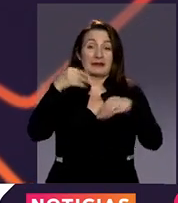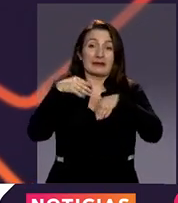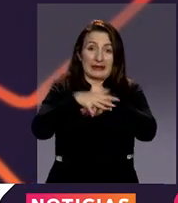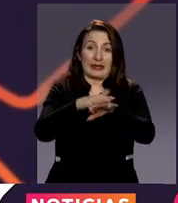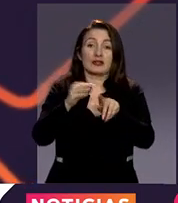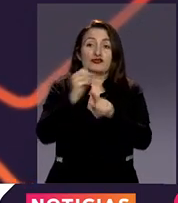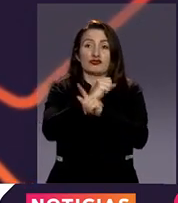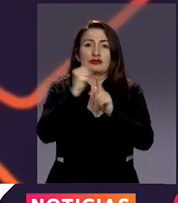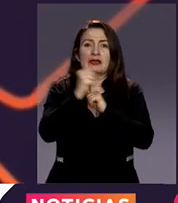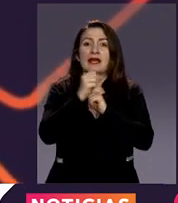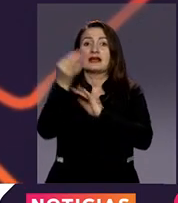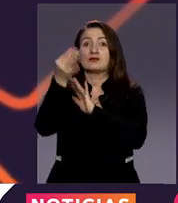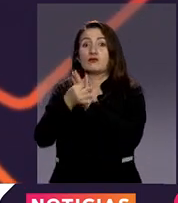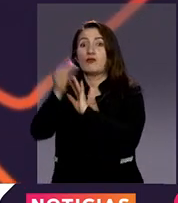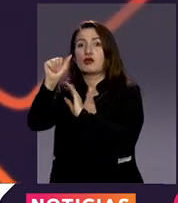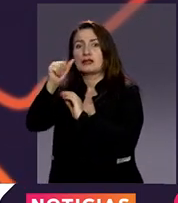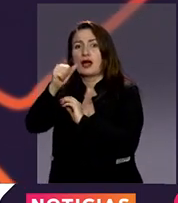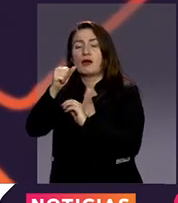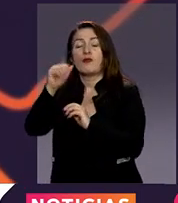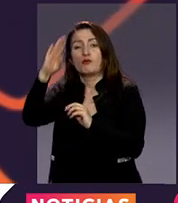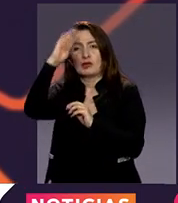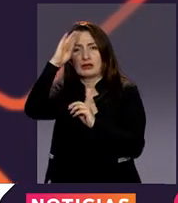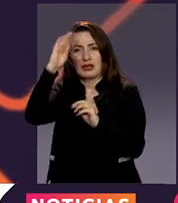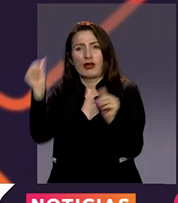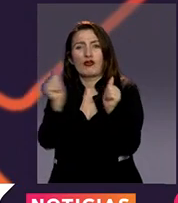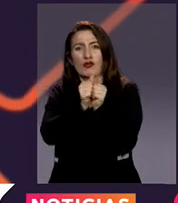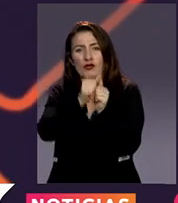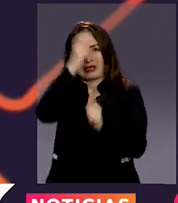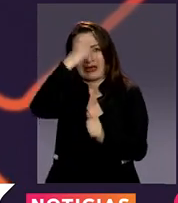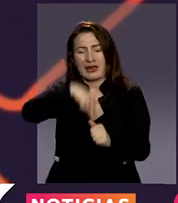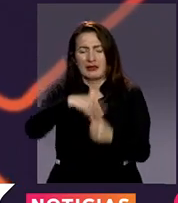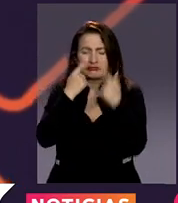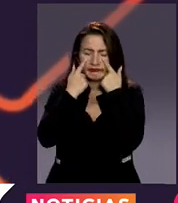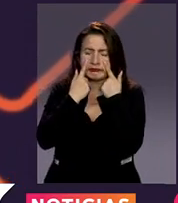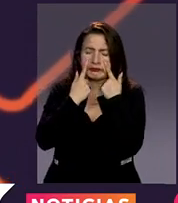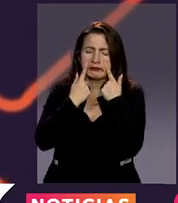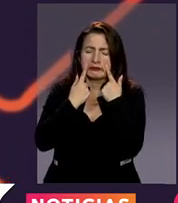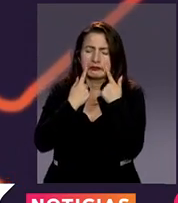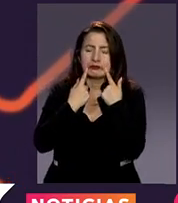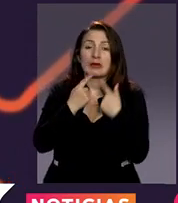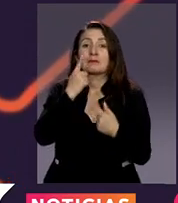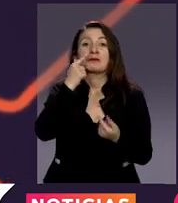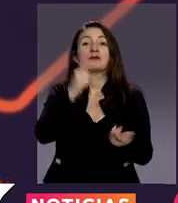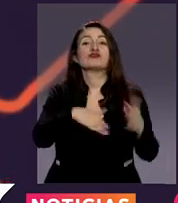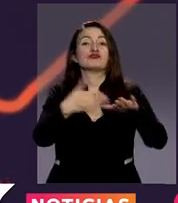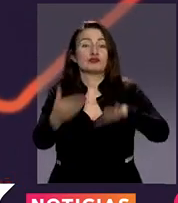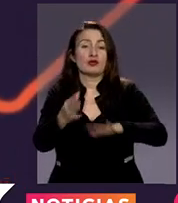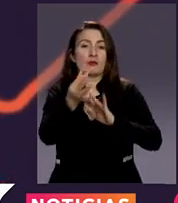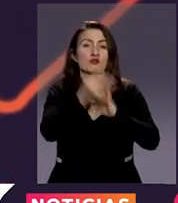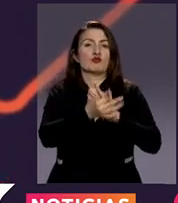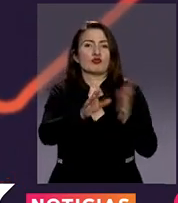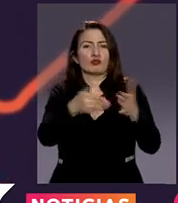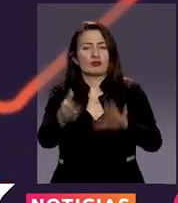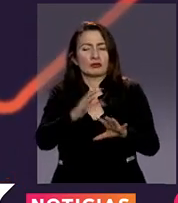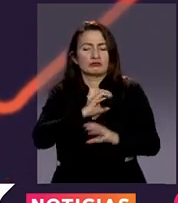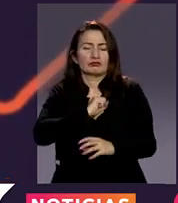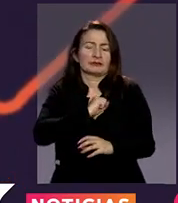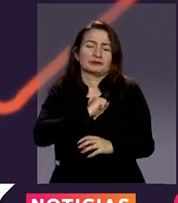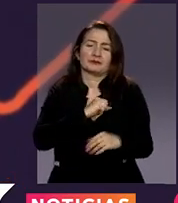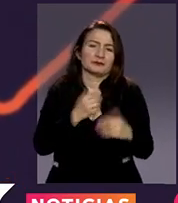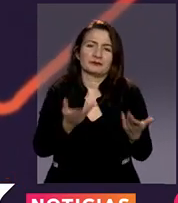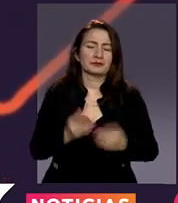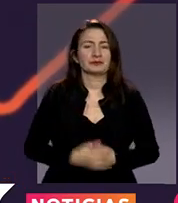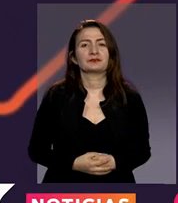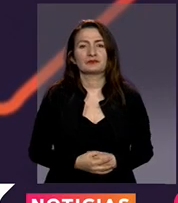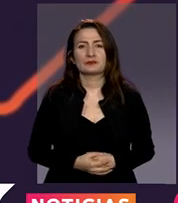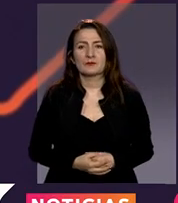de una esposa de un policía junto con su hija llorando la muerte de su padre, llorando la muerte de su